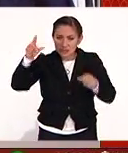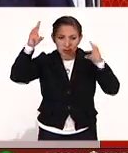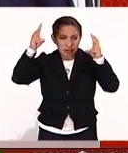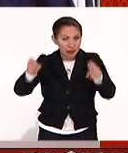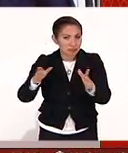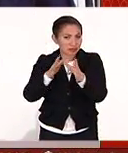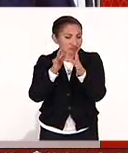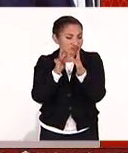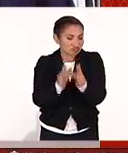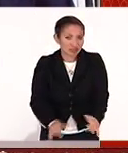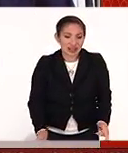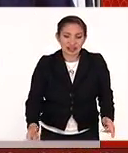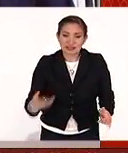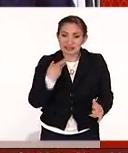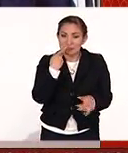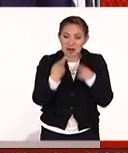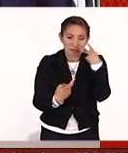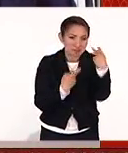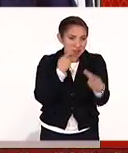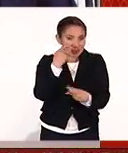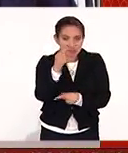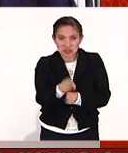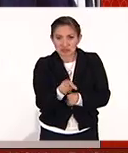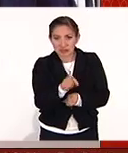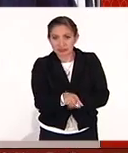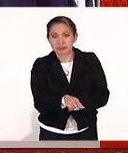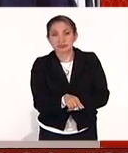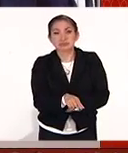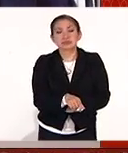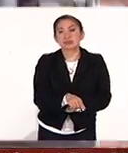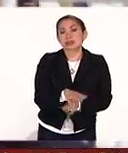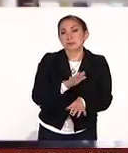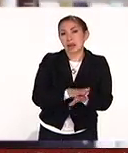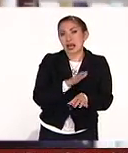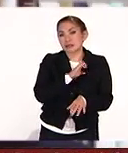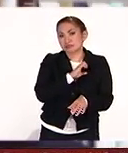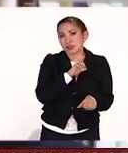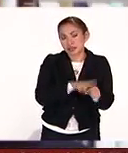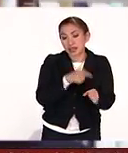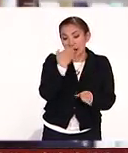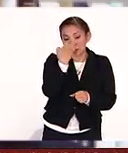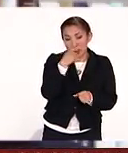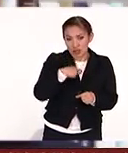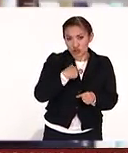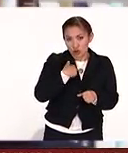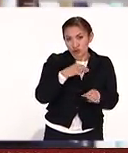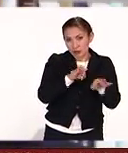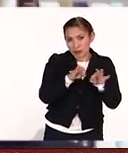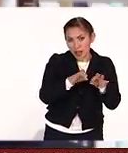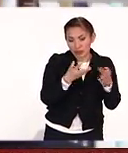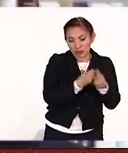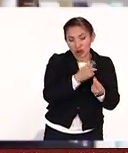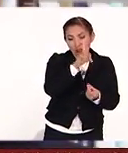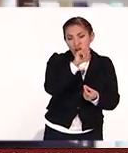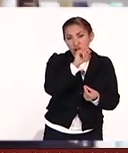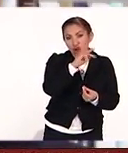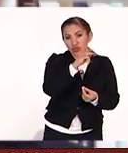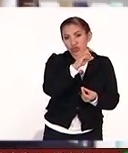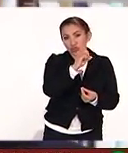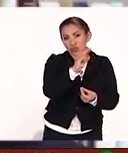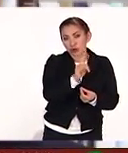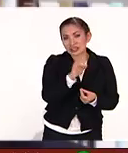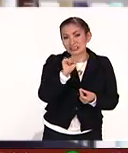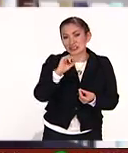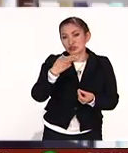su totalidad a tratar el tema. En particular en la escuela donde yo estoy colaborando, en la London School, también es un